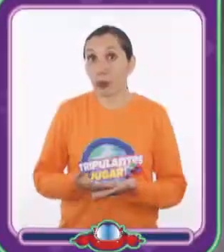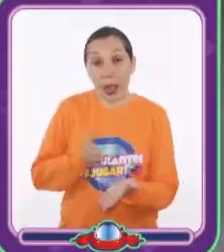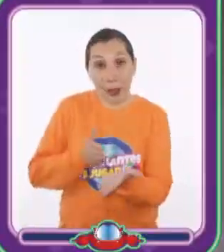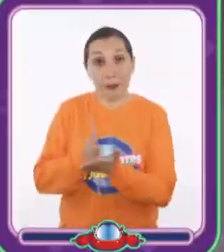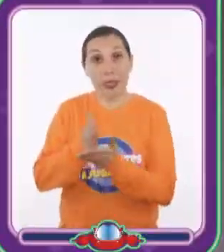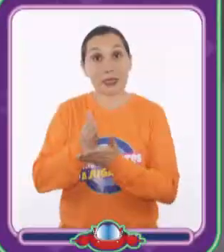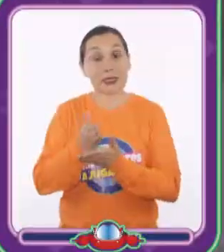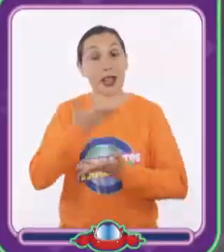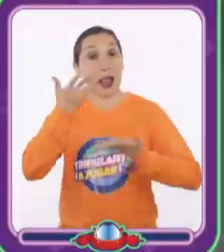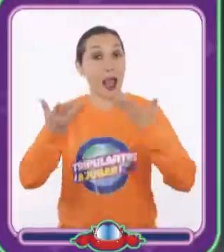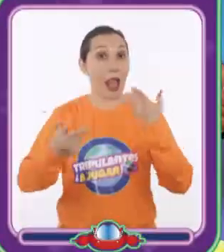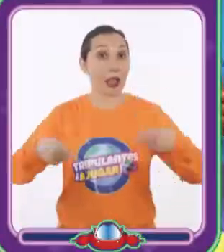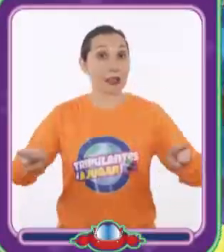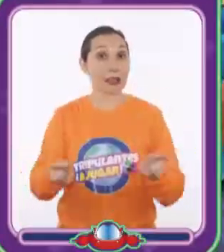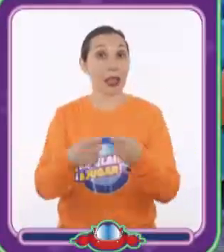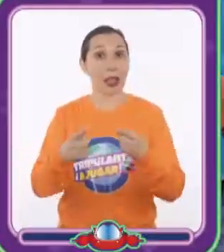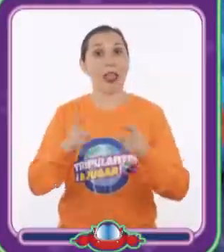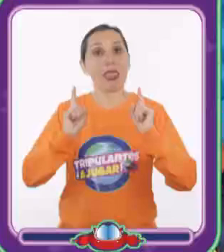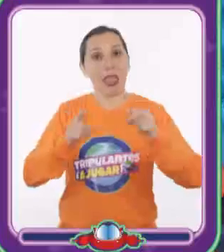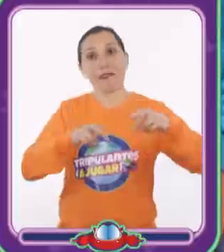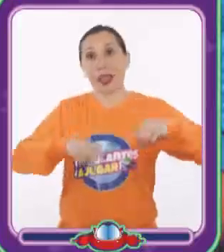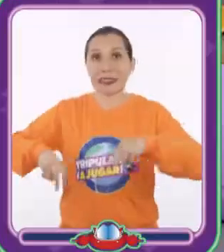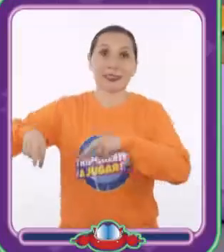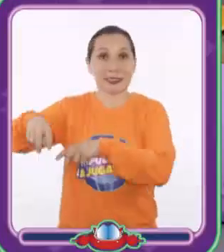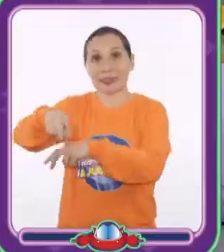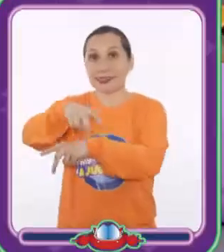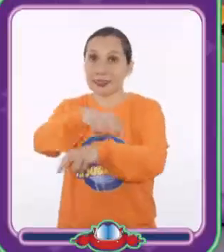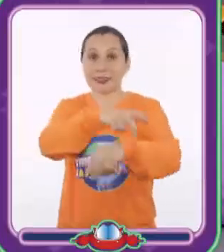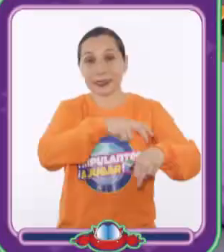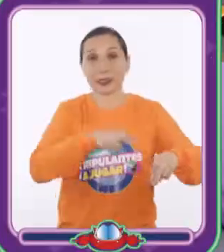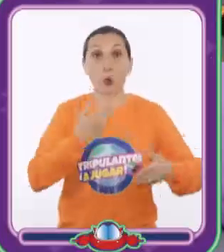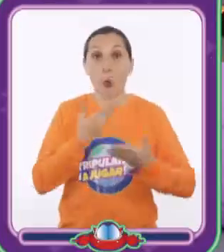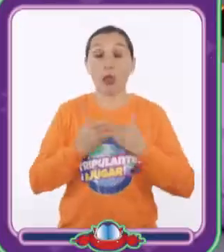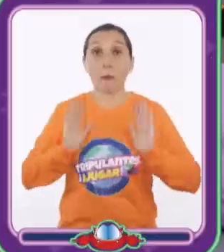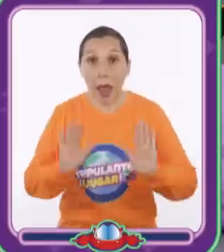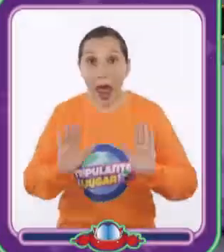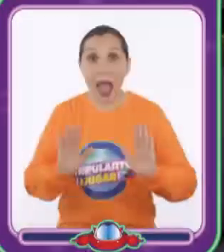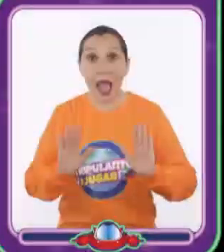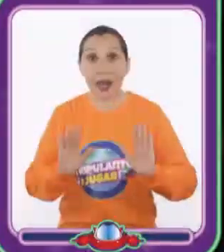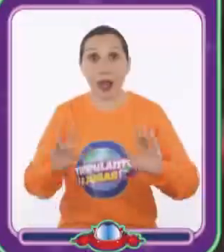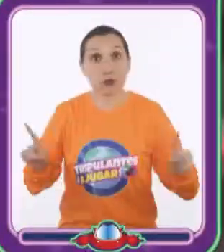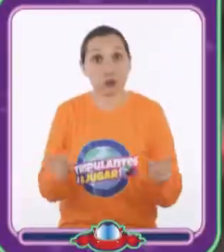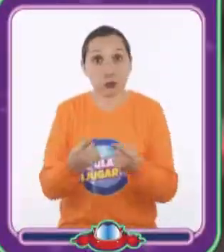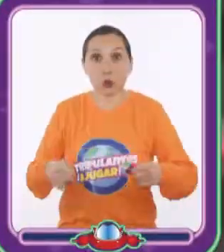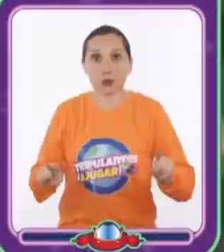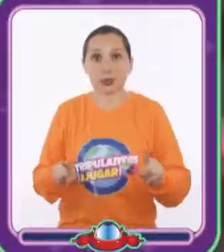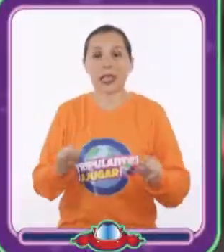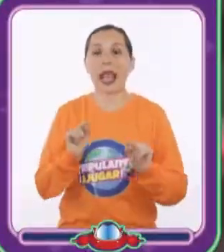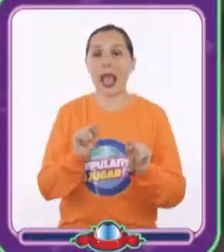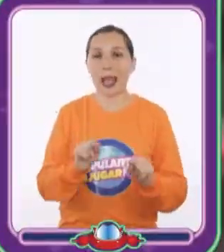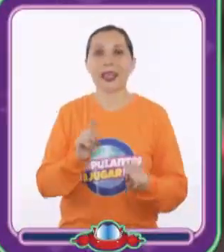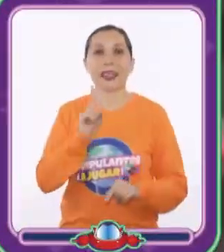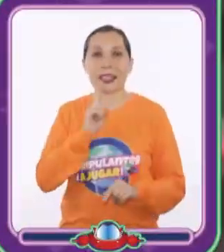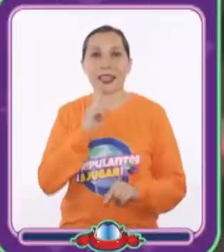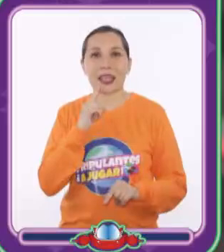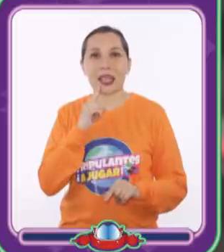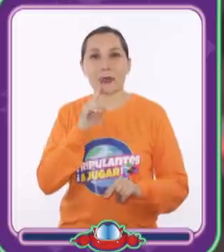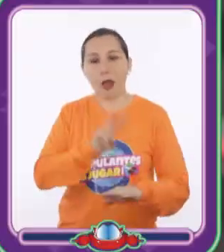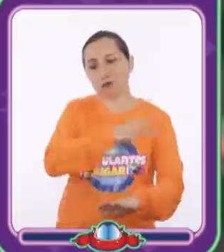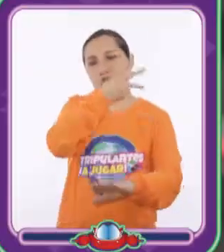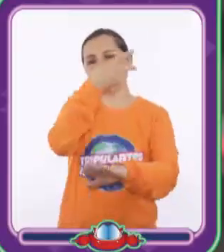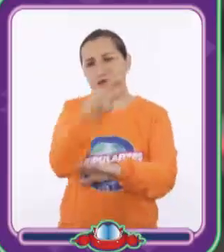Cuando comienza la canción y había que avanzar, y cuando paraba la canción,